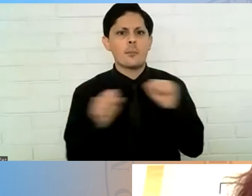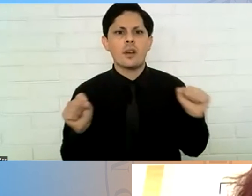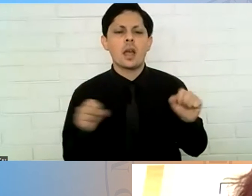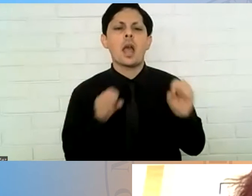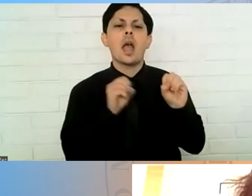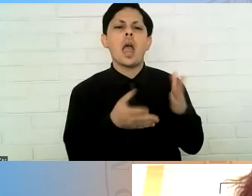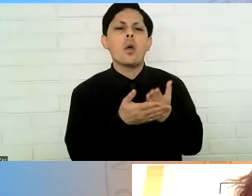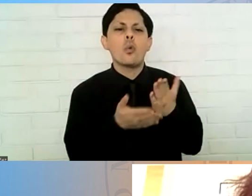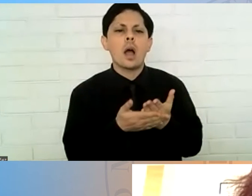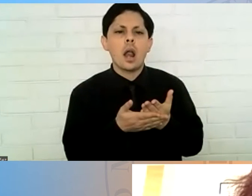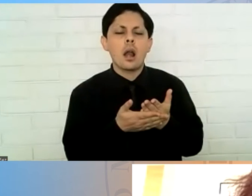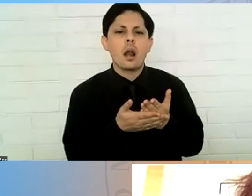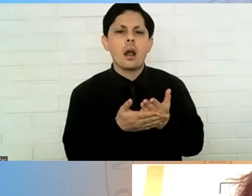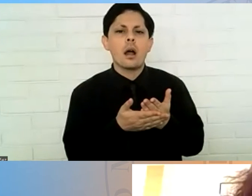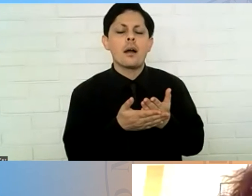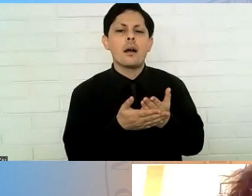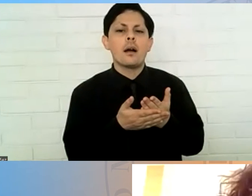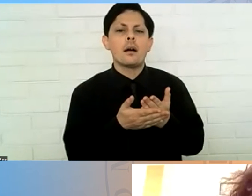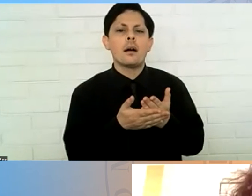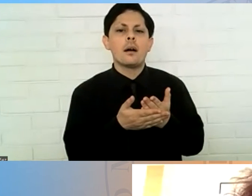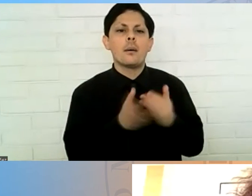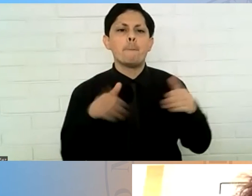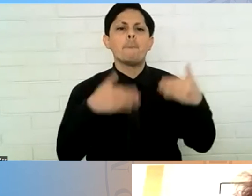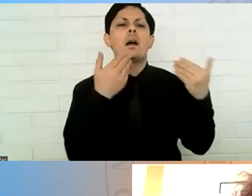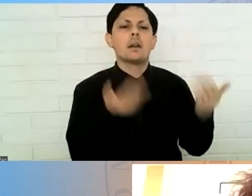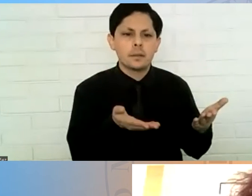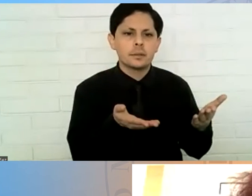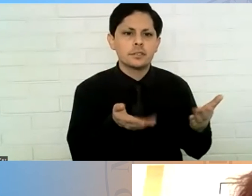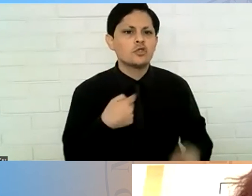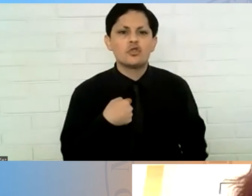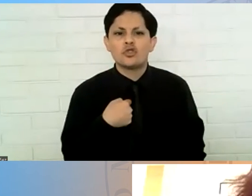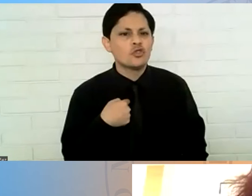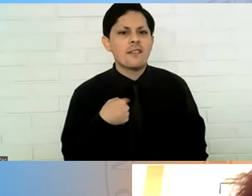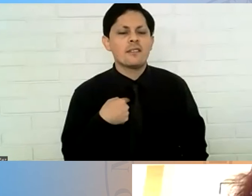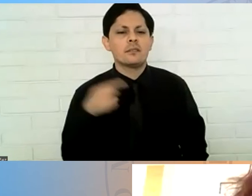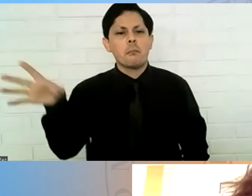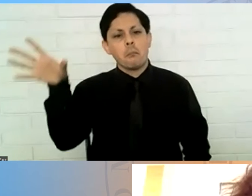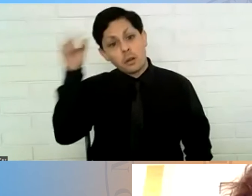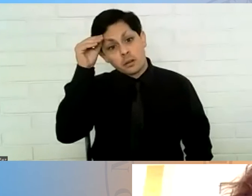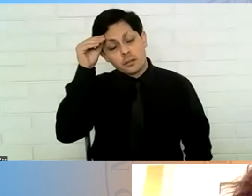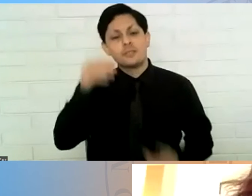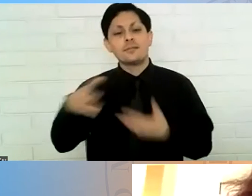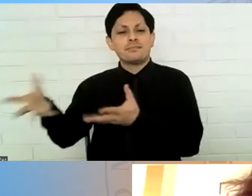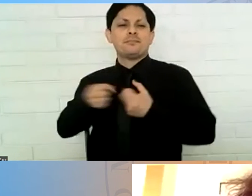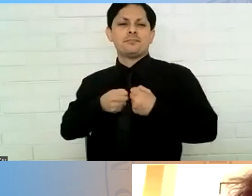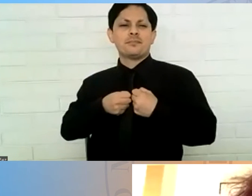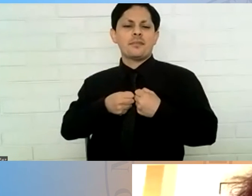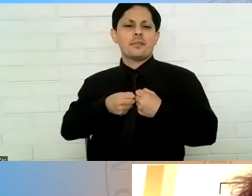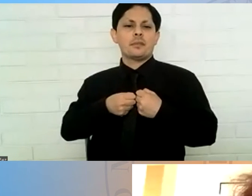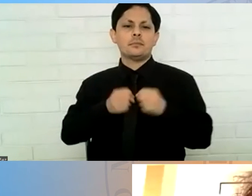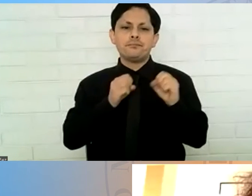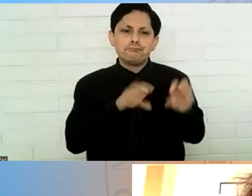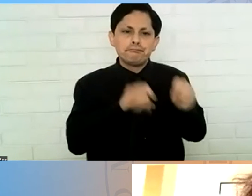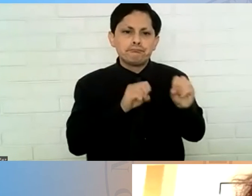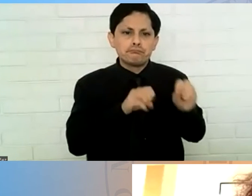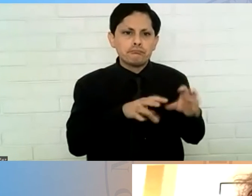educar para la diversidad si primero no la vivimos. Entonces lo que dice Nolfa me hace mucho sentido porque la